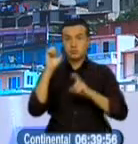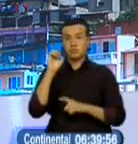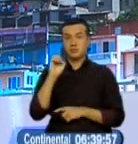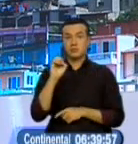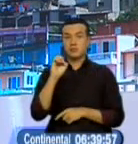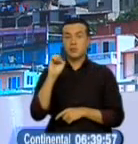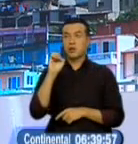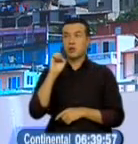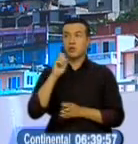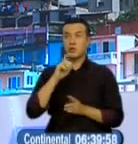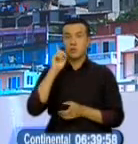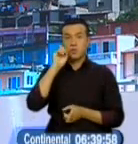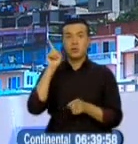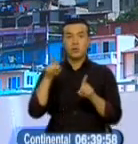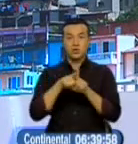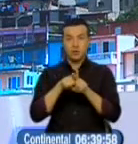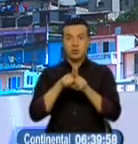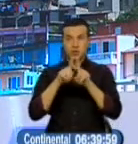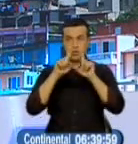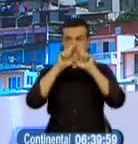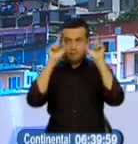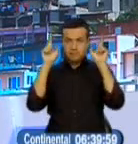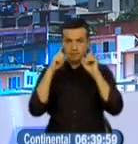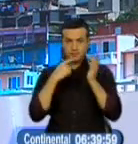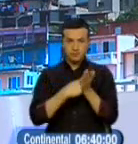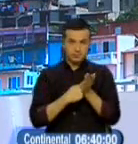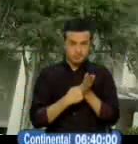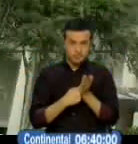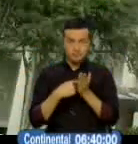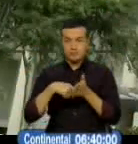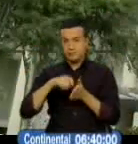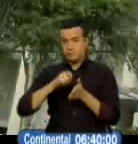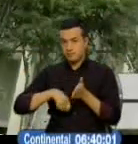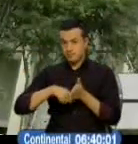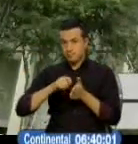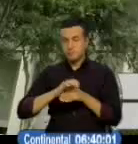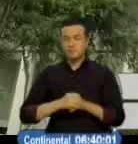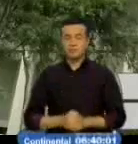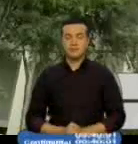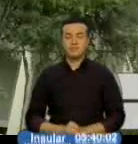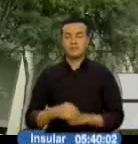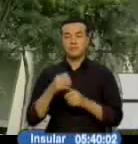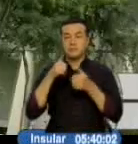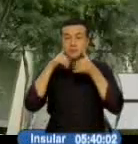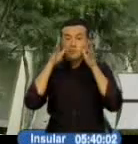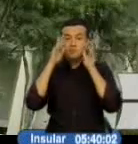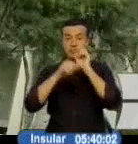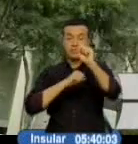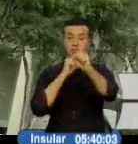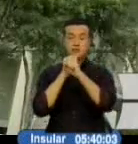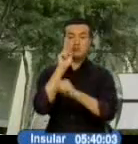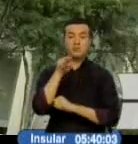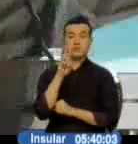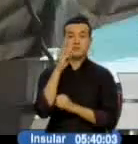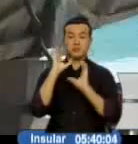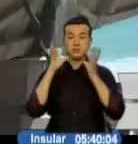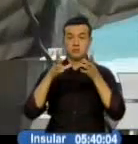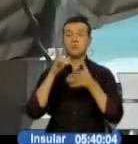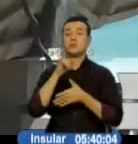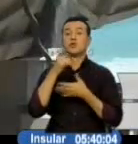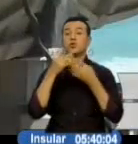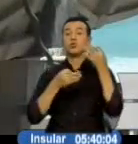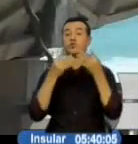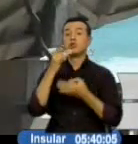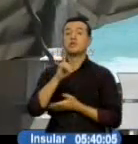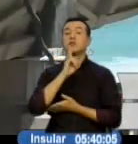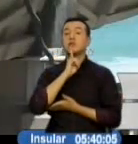Ecuador, que firmó un acuerdo de cooperación con dicho país. En diciembre de 2016, el Departamento de Justicia de los Estados Unidos reveló el informe